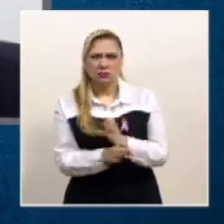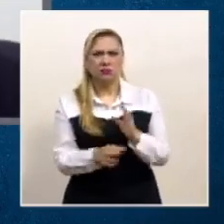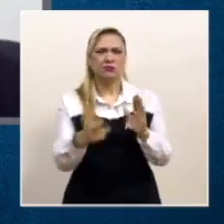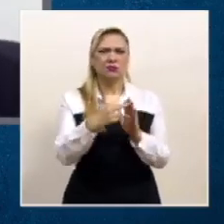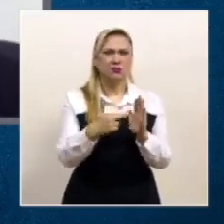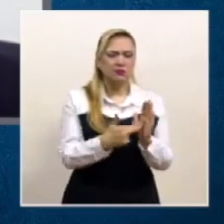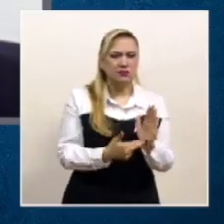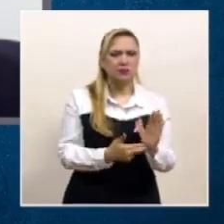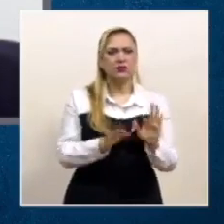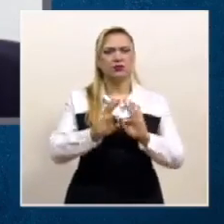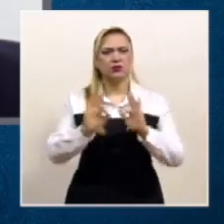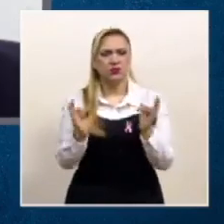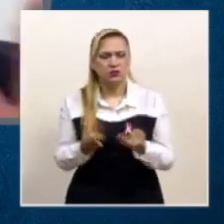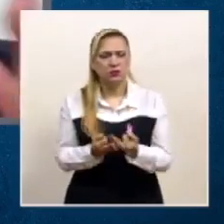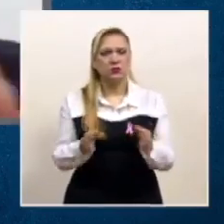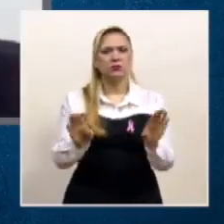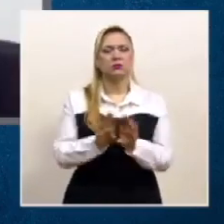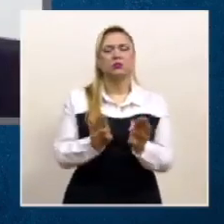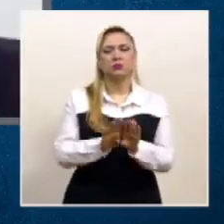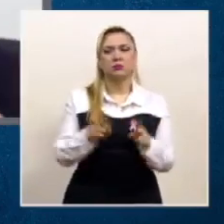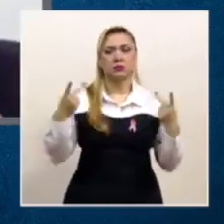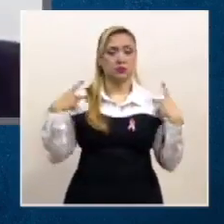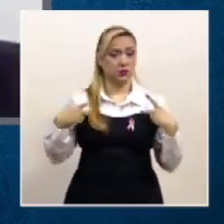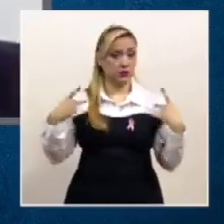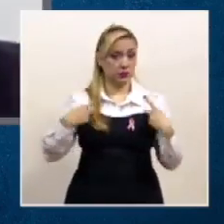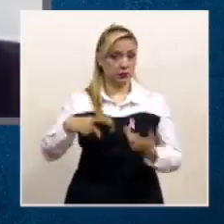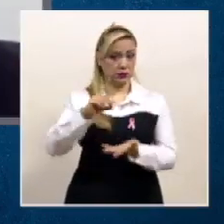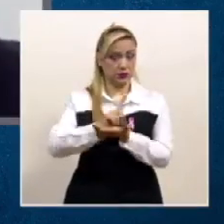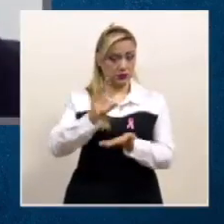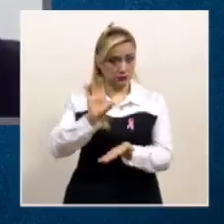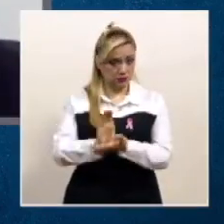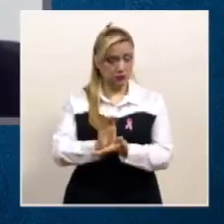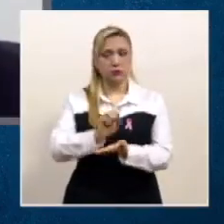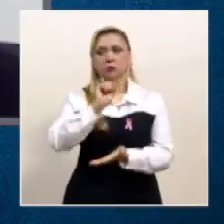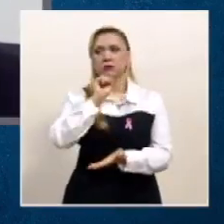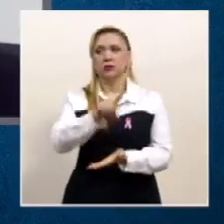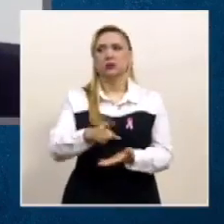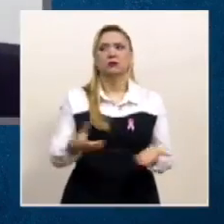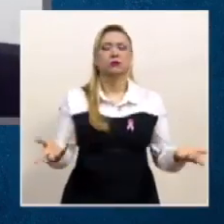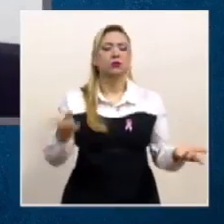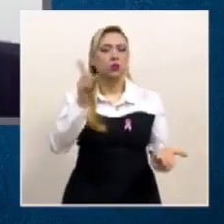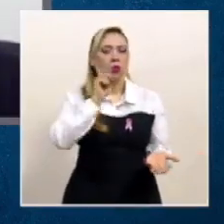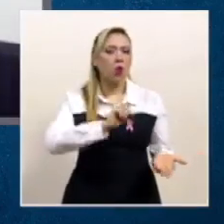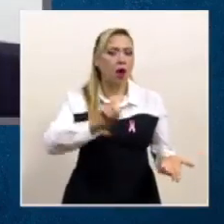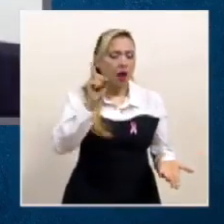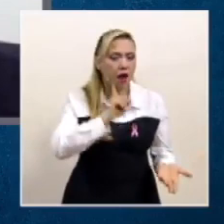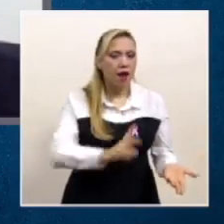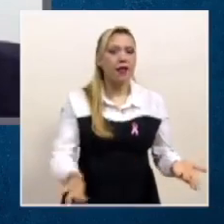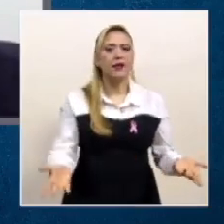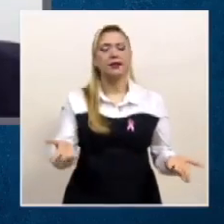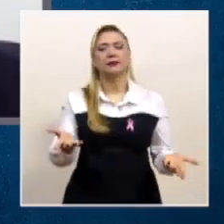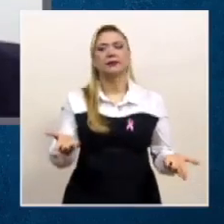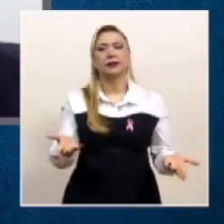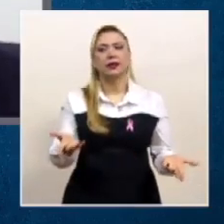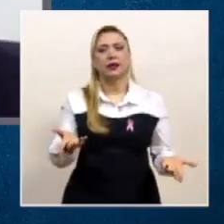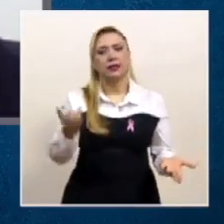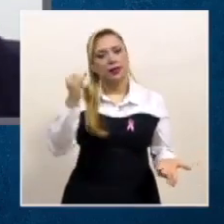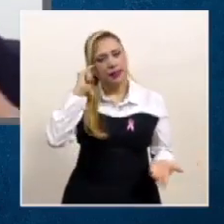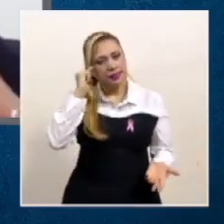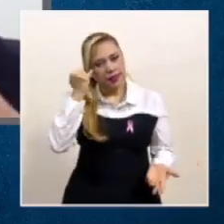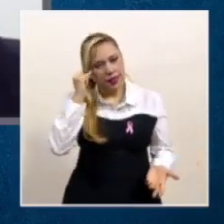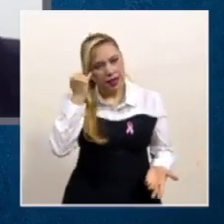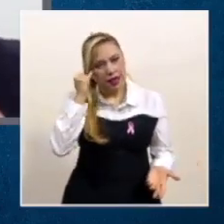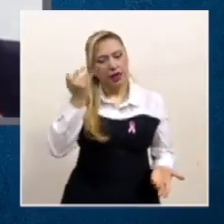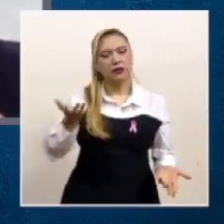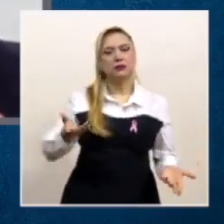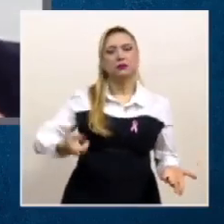importancia, no solo en el caso de las personas con discapacidad, también se ha hablado, por ejemplo, de las mujeres, de las personas indígenas,